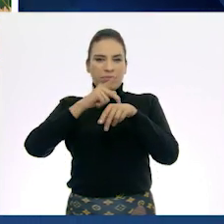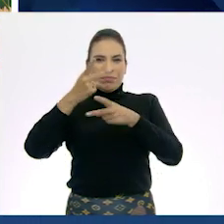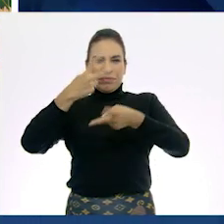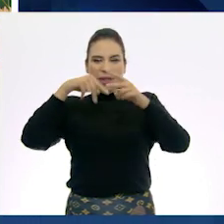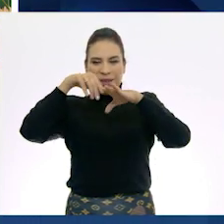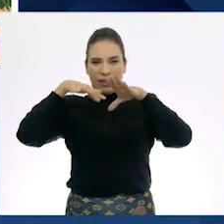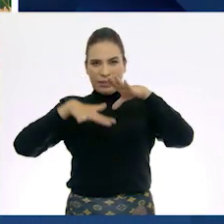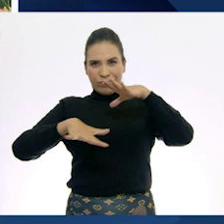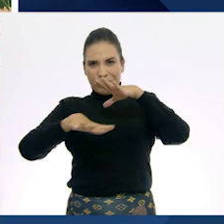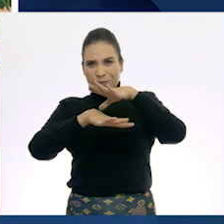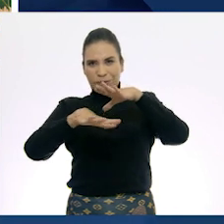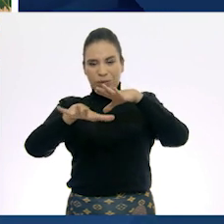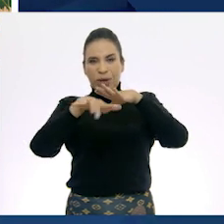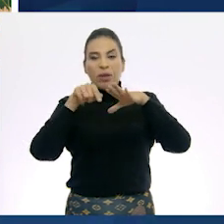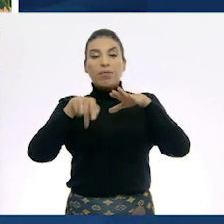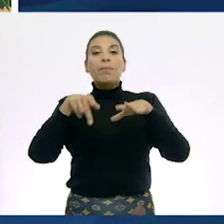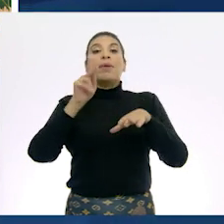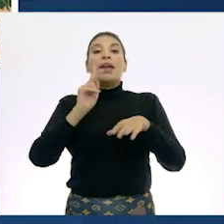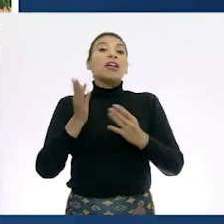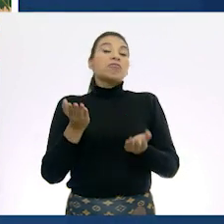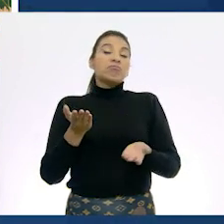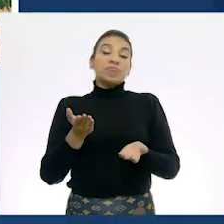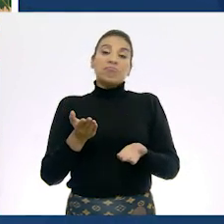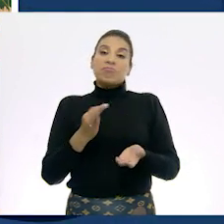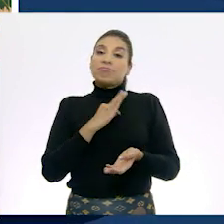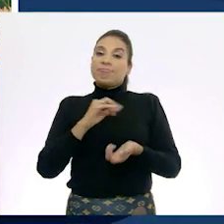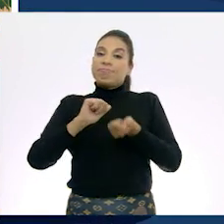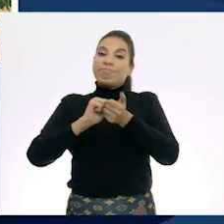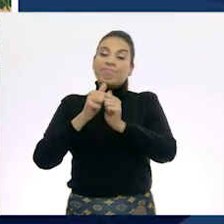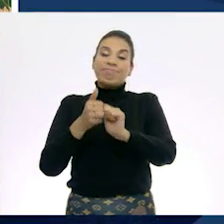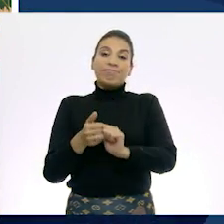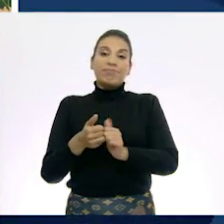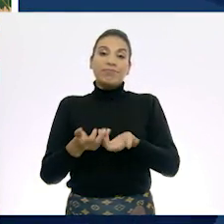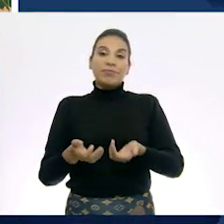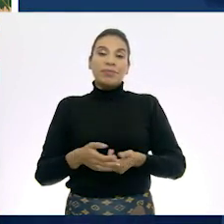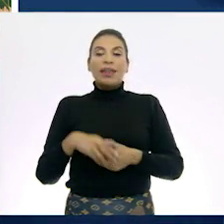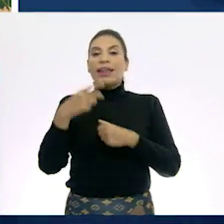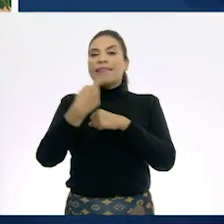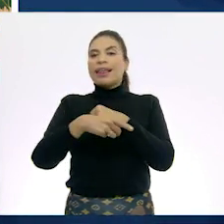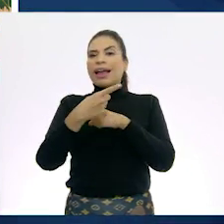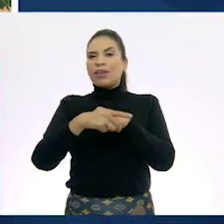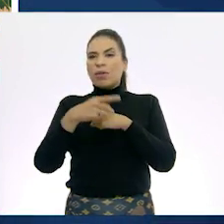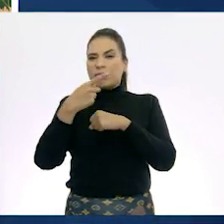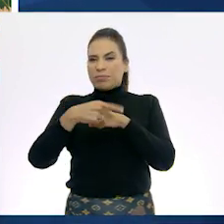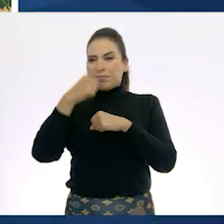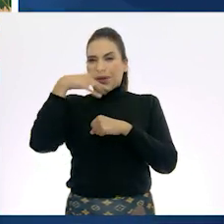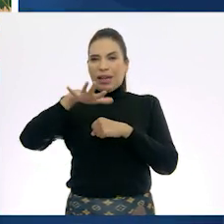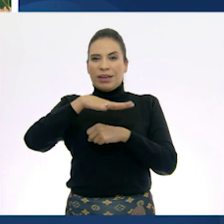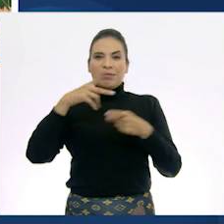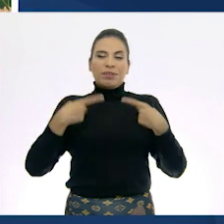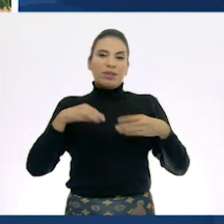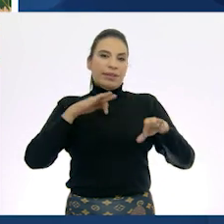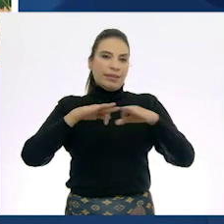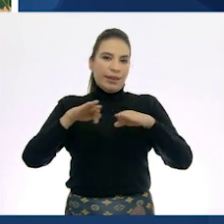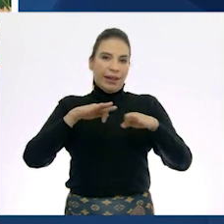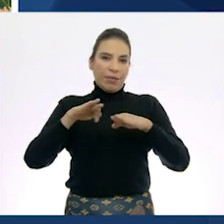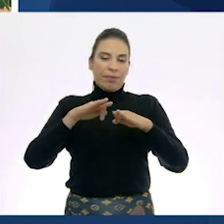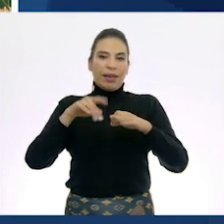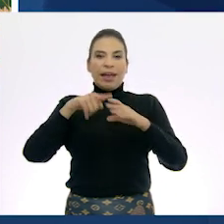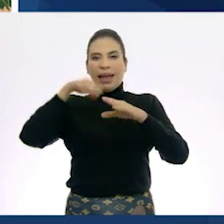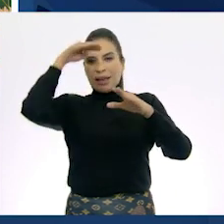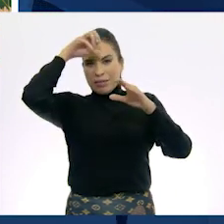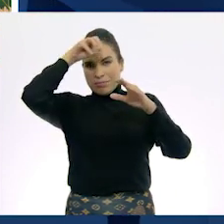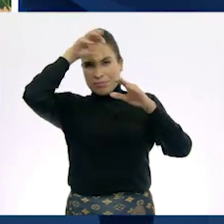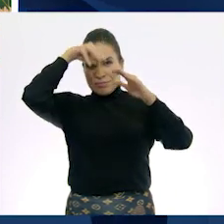del subsuelo, pero que también, pues, va a implicar un daño, un riesgo para quienes también están trabajando en las